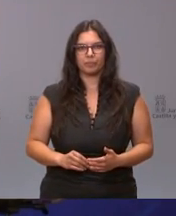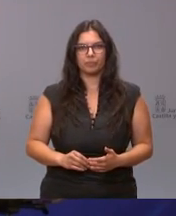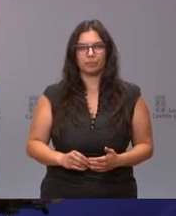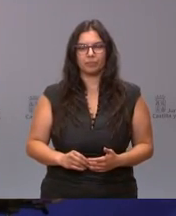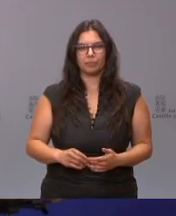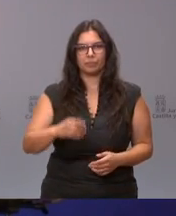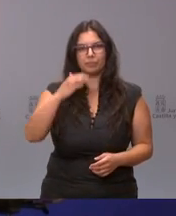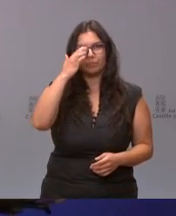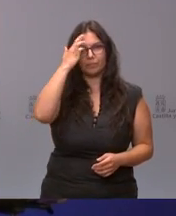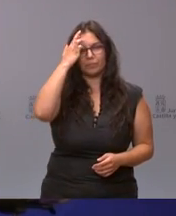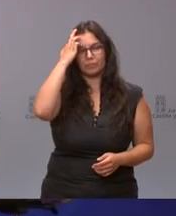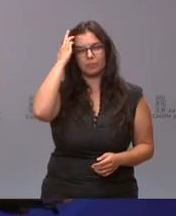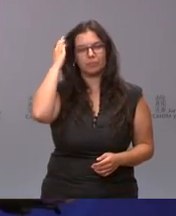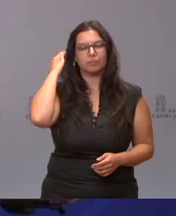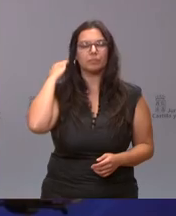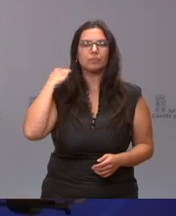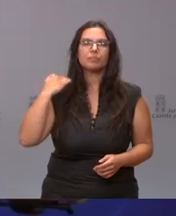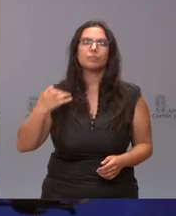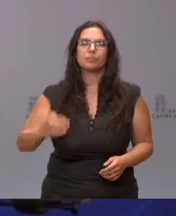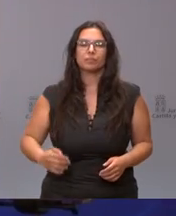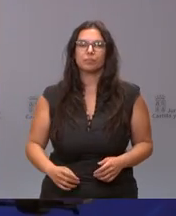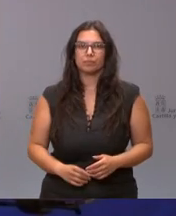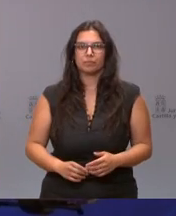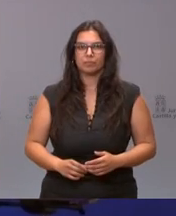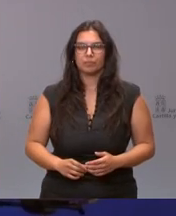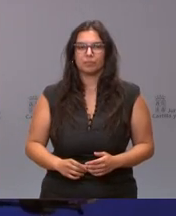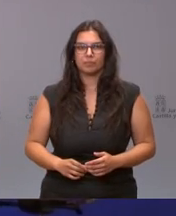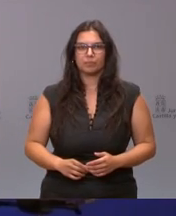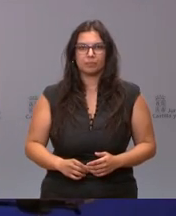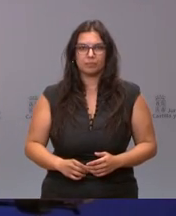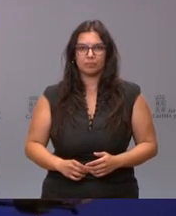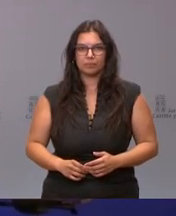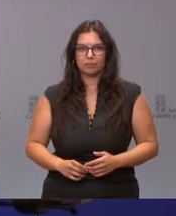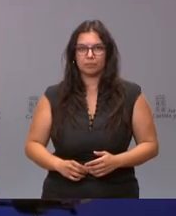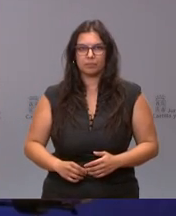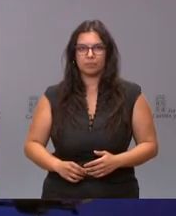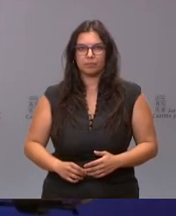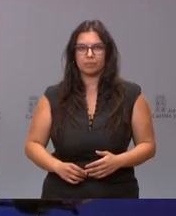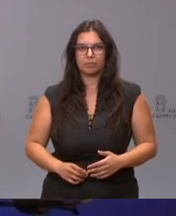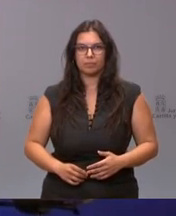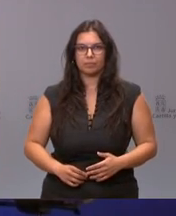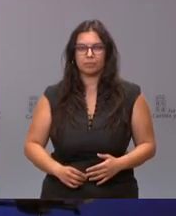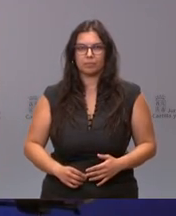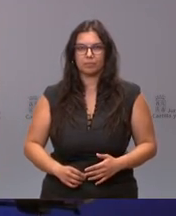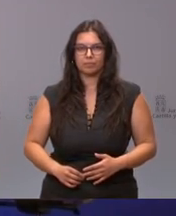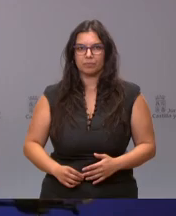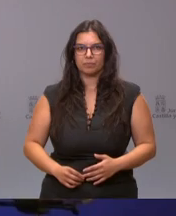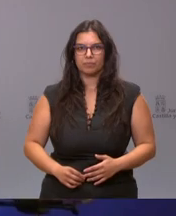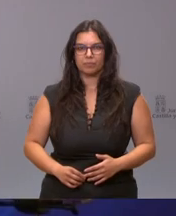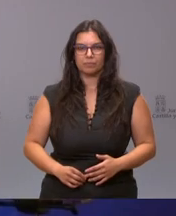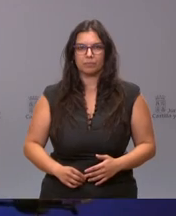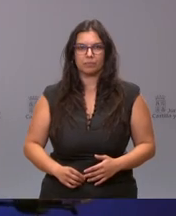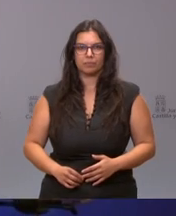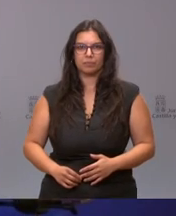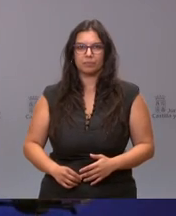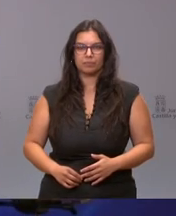castellano-leonesas, principalmente para las pertenecientes al sector vitivinícola y agroalimentario. Por ello, desde la oficina nos esforzamos en aumentar la presencia de